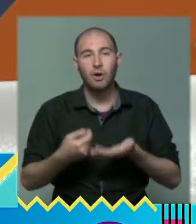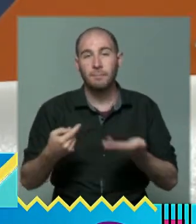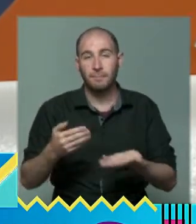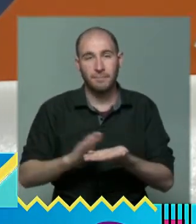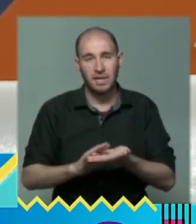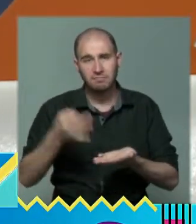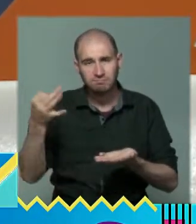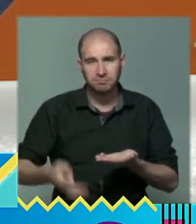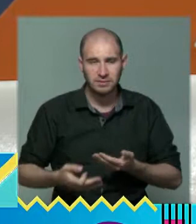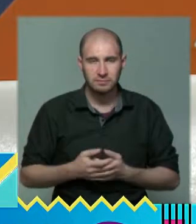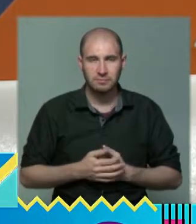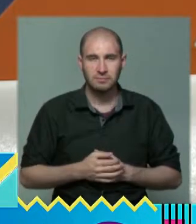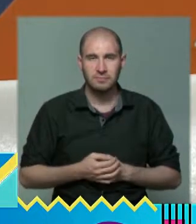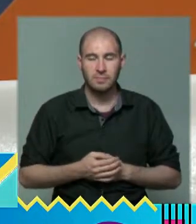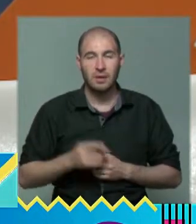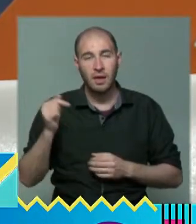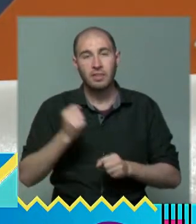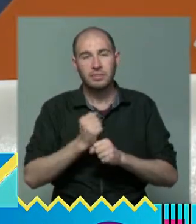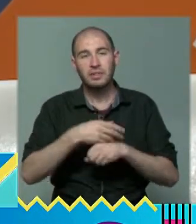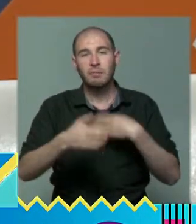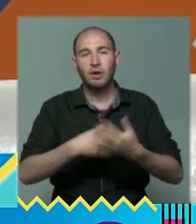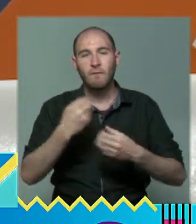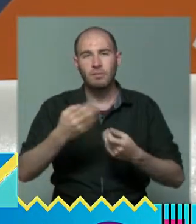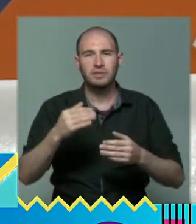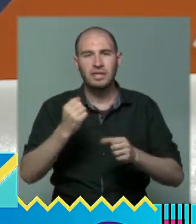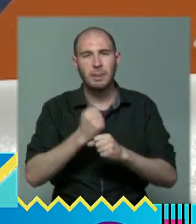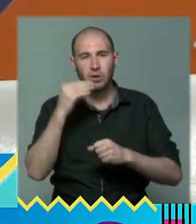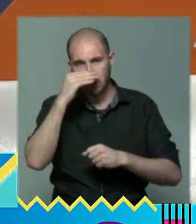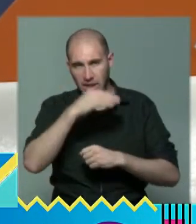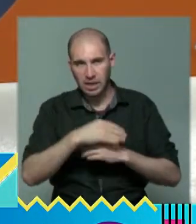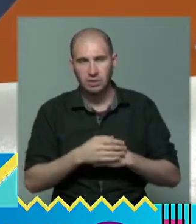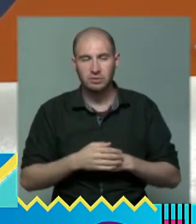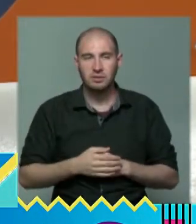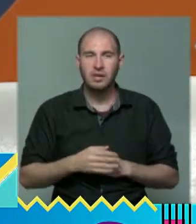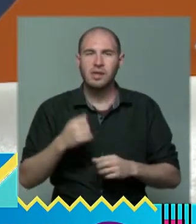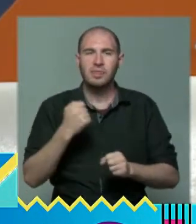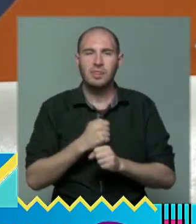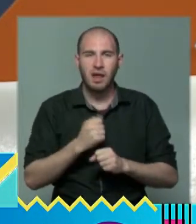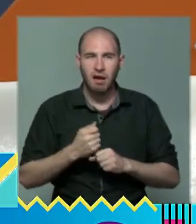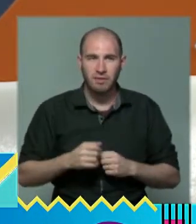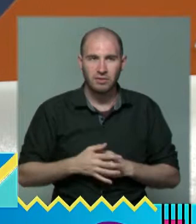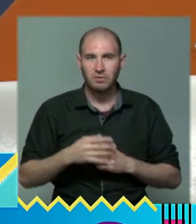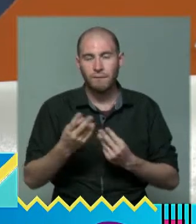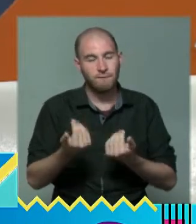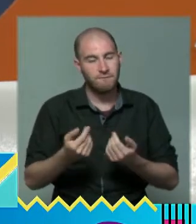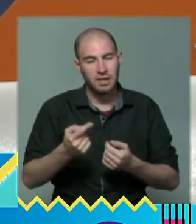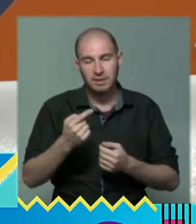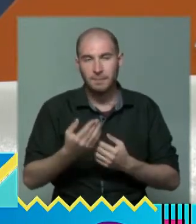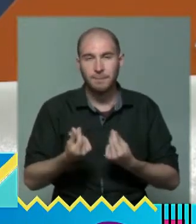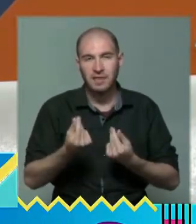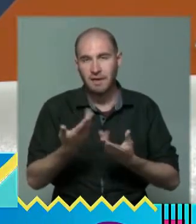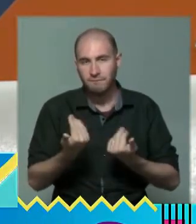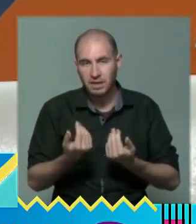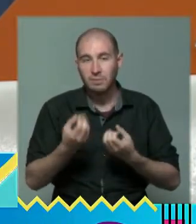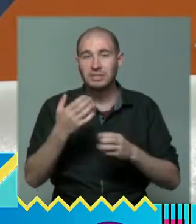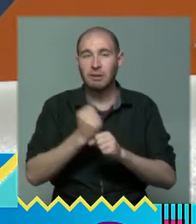mínima adecuada. Claro. Entonces tiene que empezar a trabajar de manera informal, con trabajos que no le alcanzan para vivir, porque